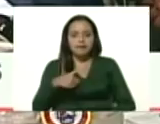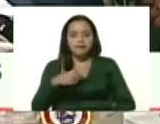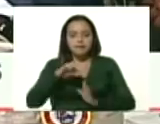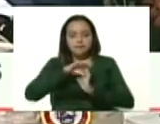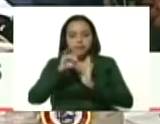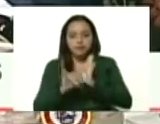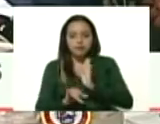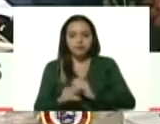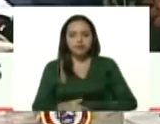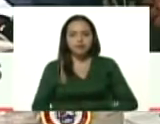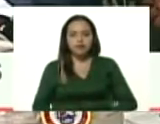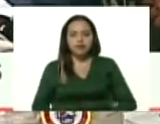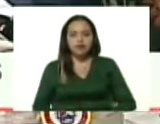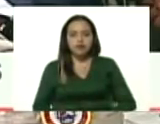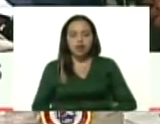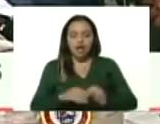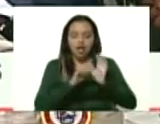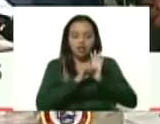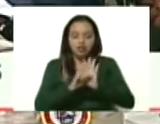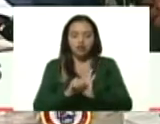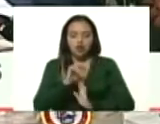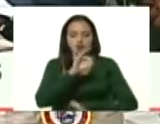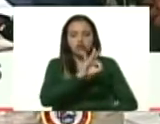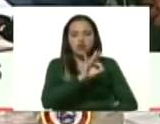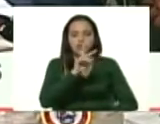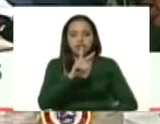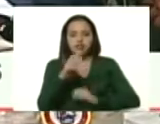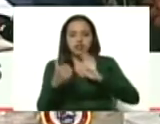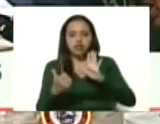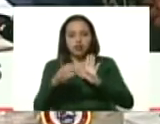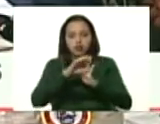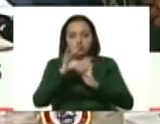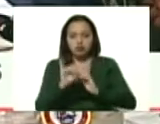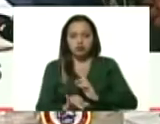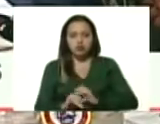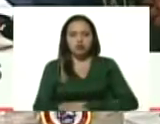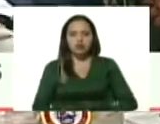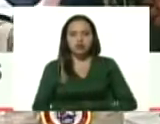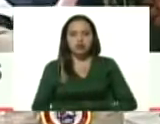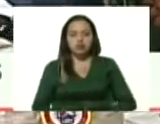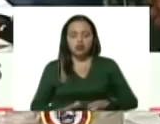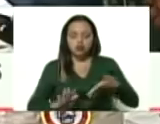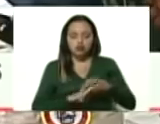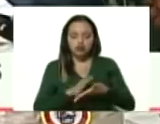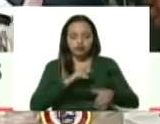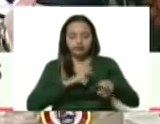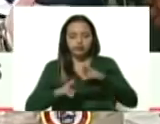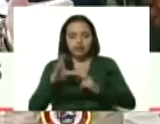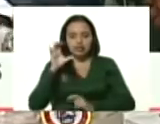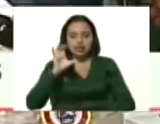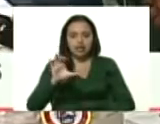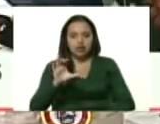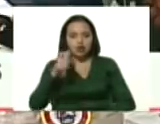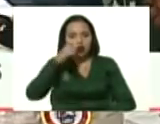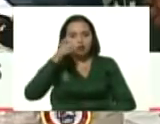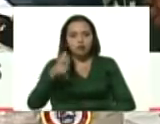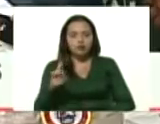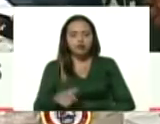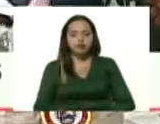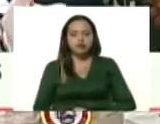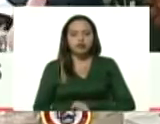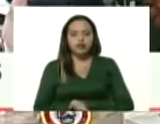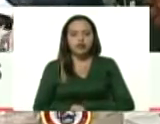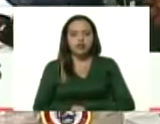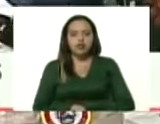constitucional, el artículo 326 de nuestra Constitución, la corresponsabilidad del Estado con el pueblo en la